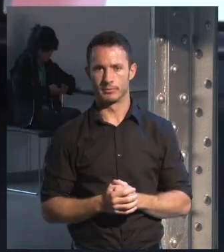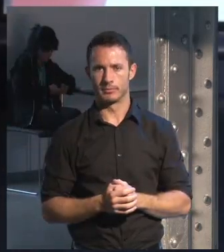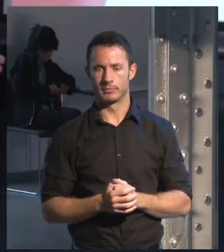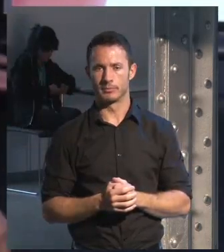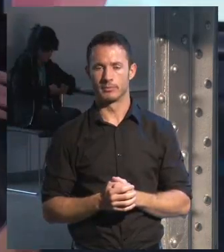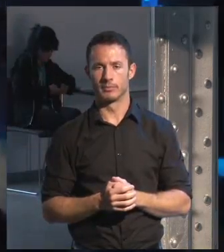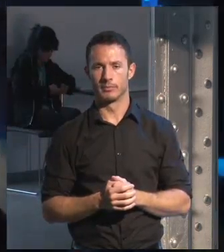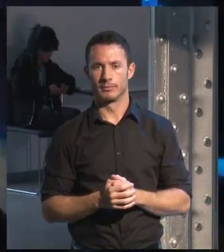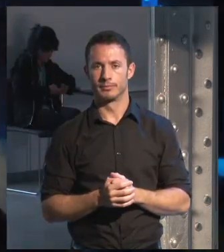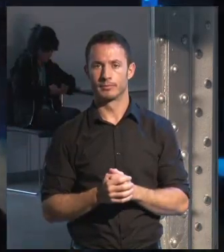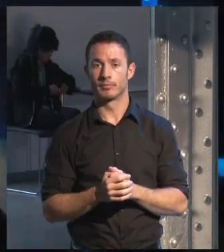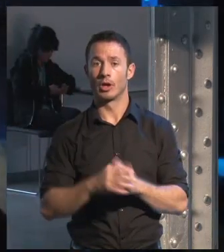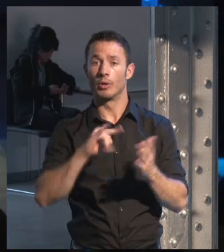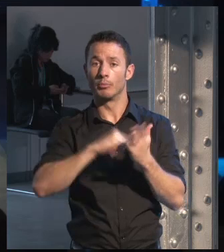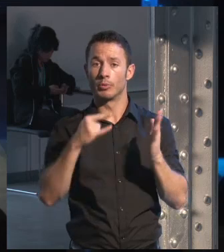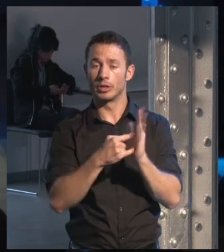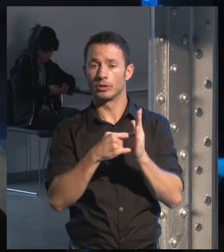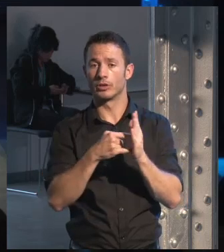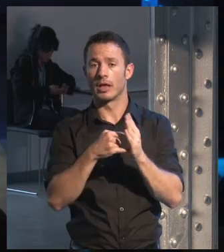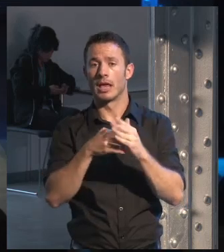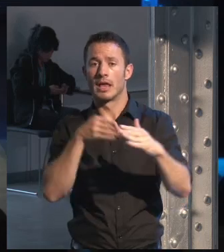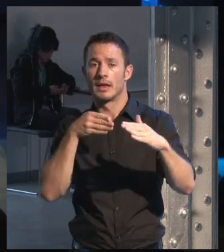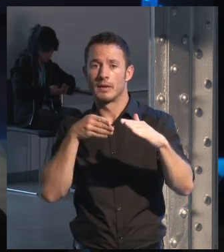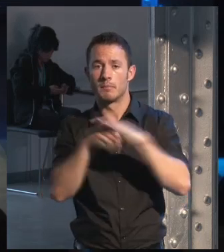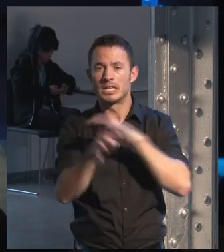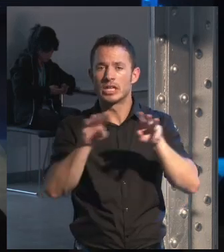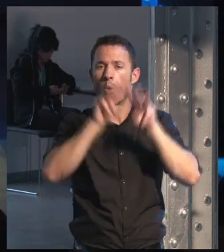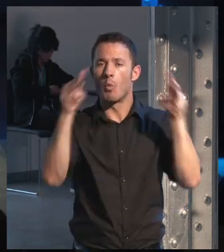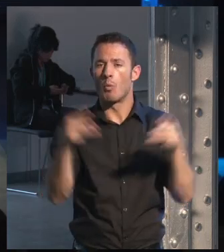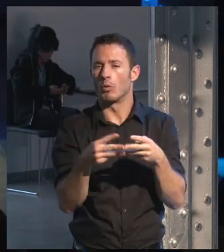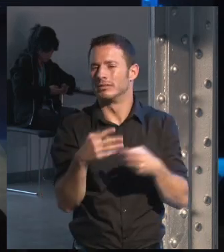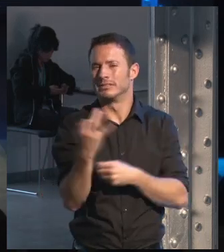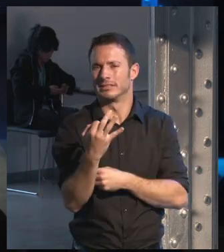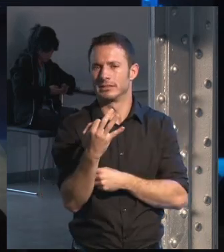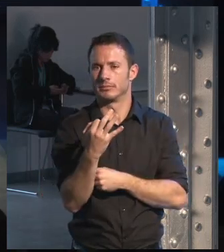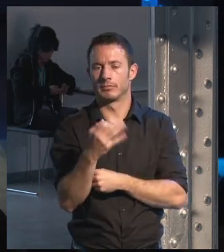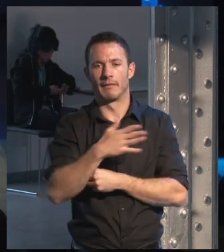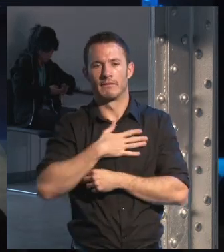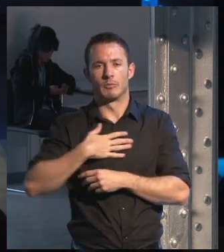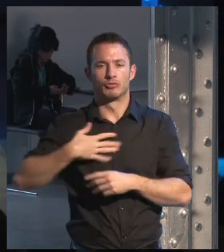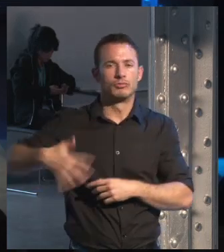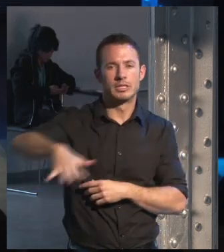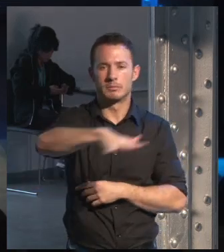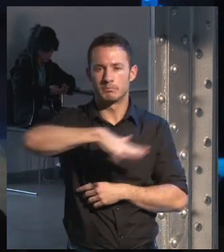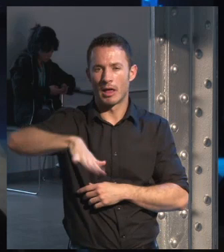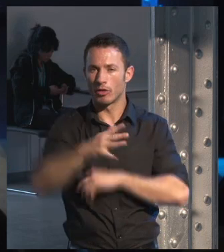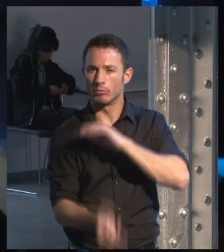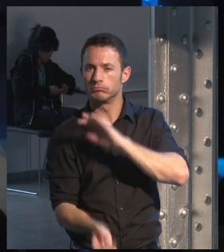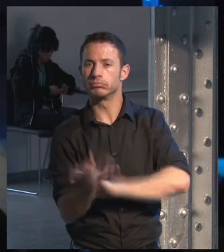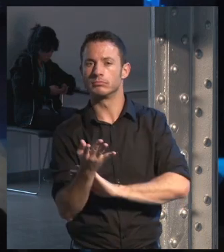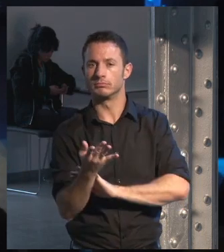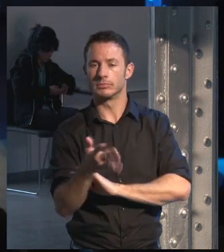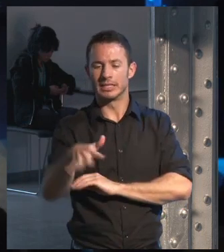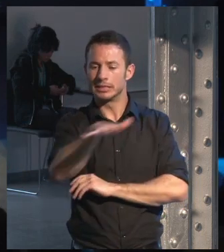¿En qué consiste el proyecto de Immersive Worlds? Lo que queríamos era crear un contenedor gigante, un espacio donde pudiéramos de alguna